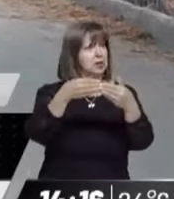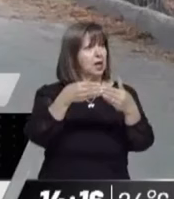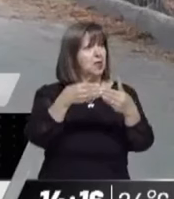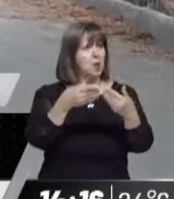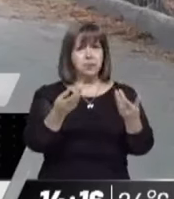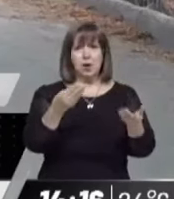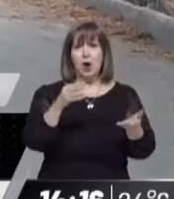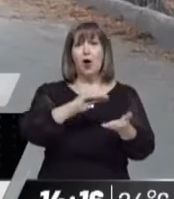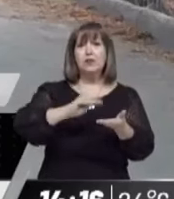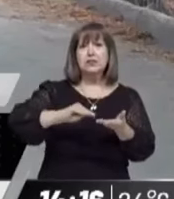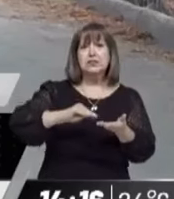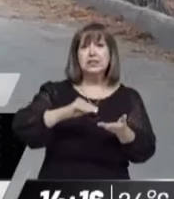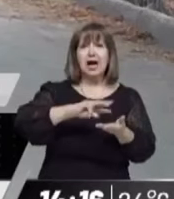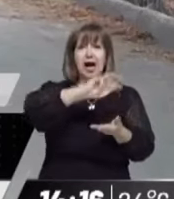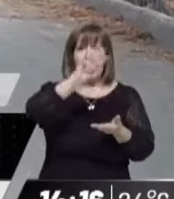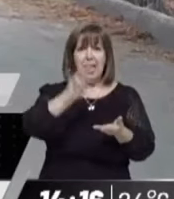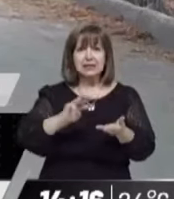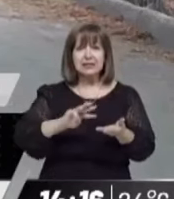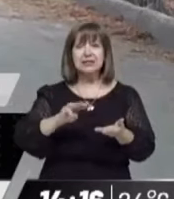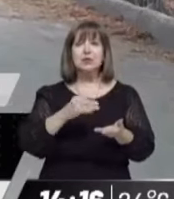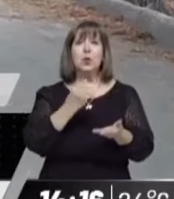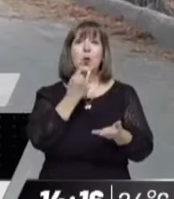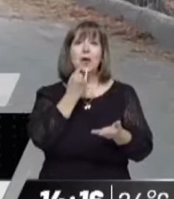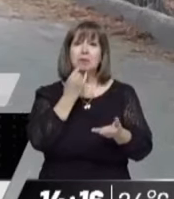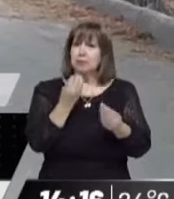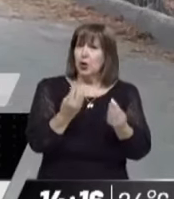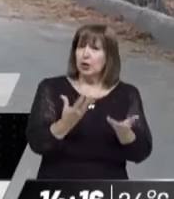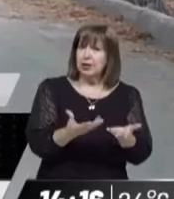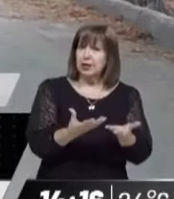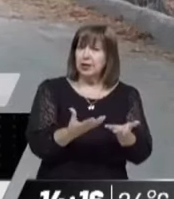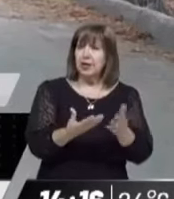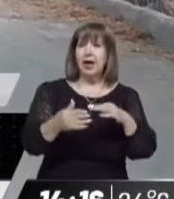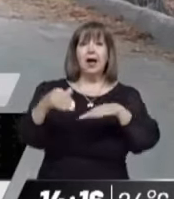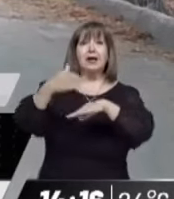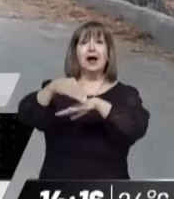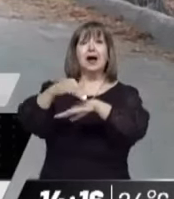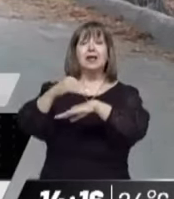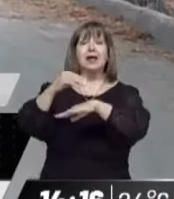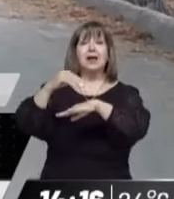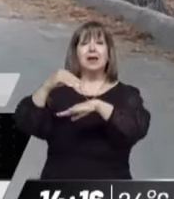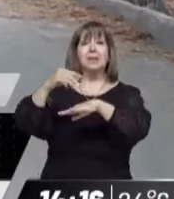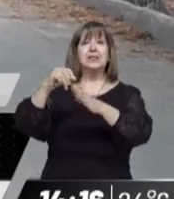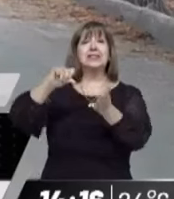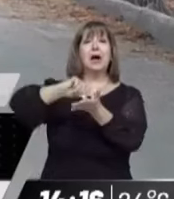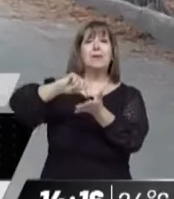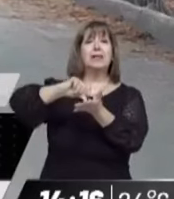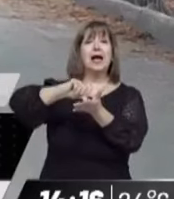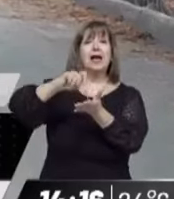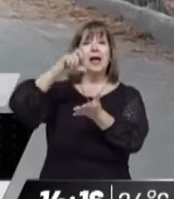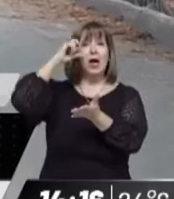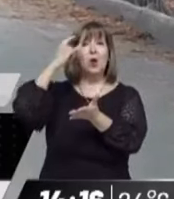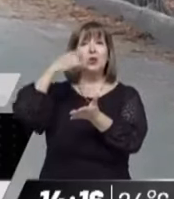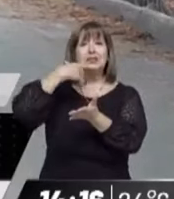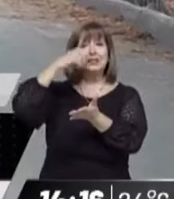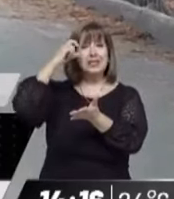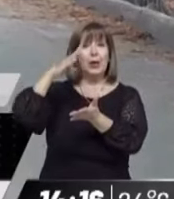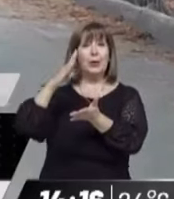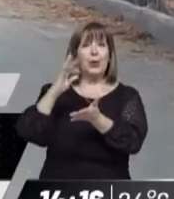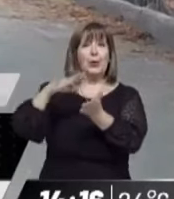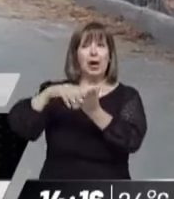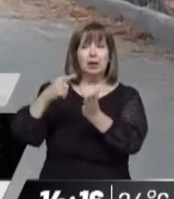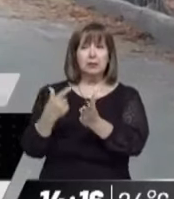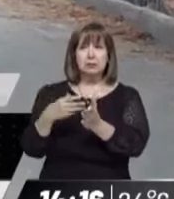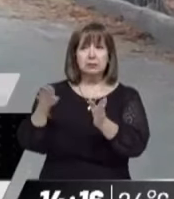de uspayata y en ansés de eusevio blanco no nos atienden seguimos en la misma esto